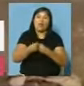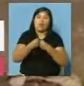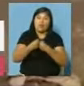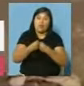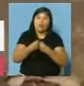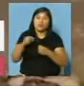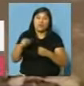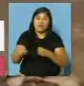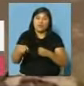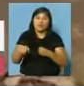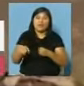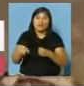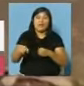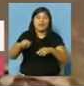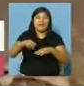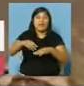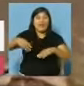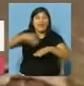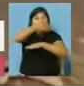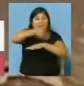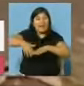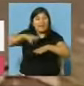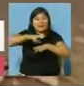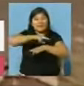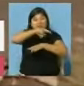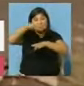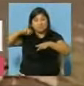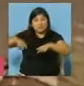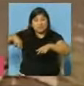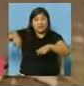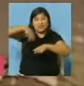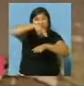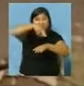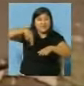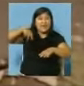puente para pasar de una calle a la otra, y la verdad que no está seguro.